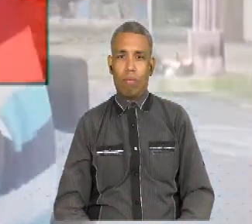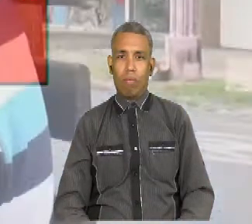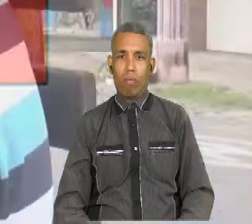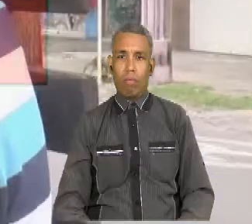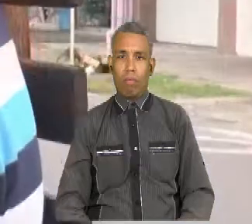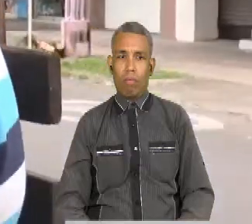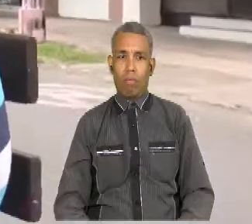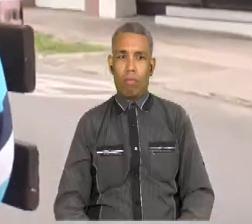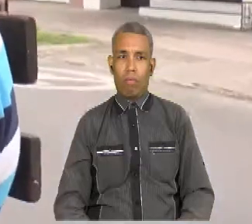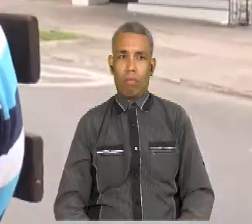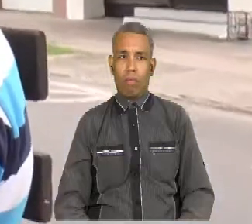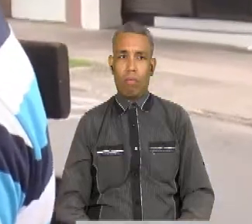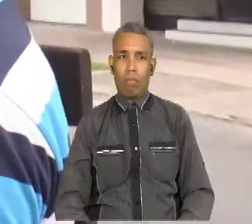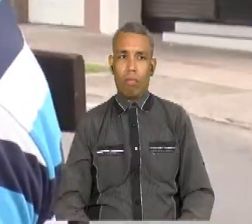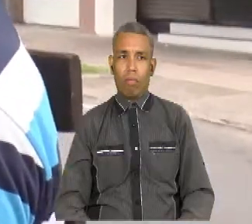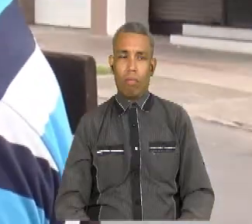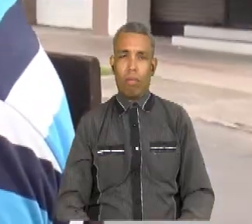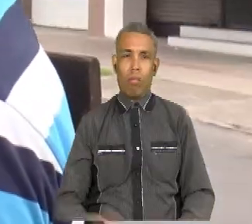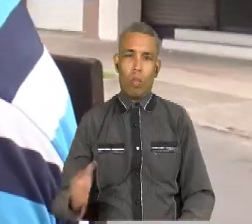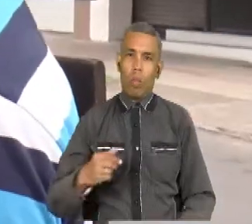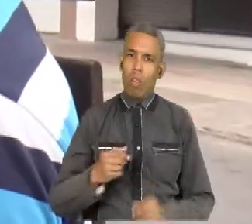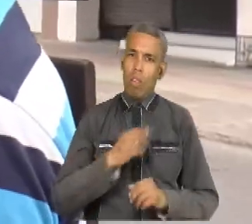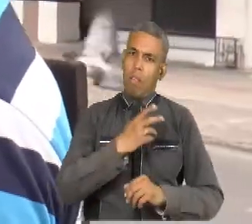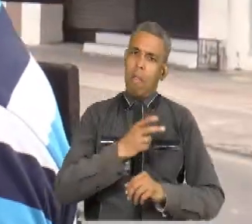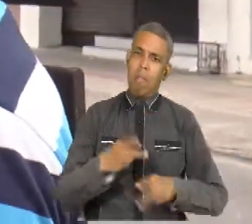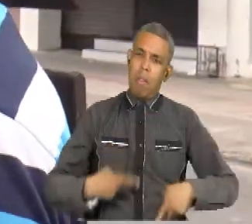Para usted, ¿qué significa la vida?